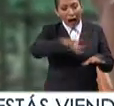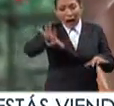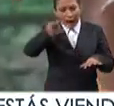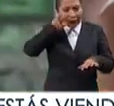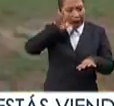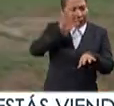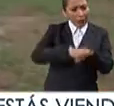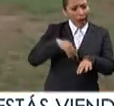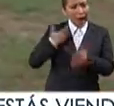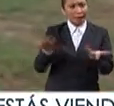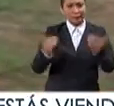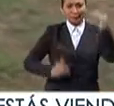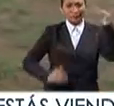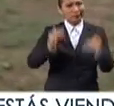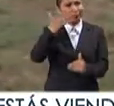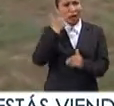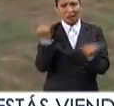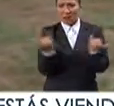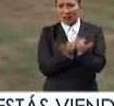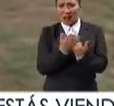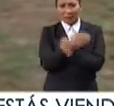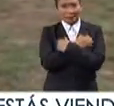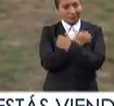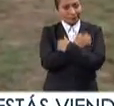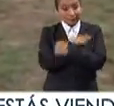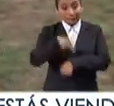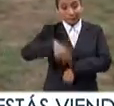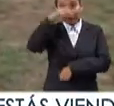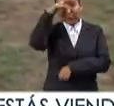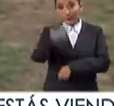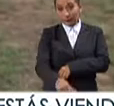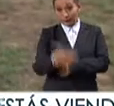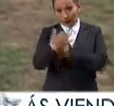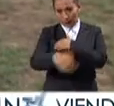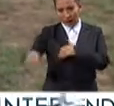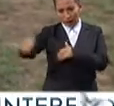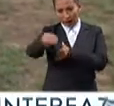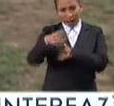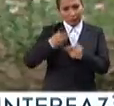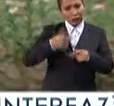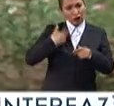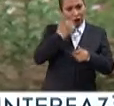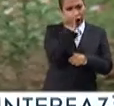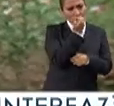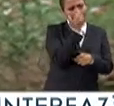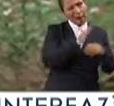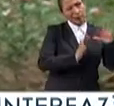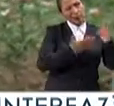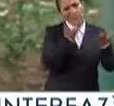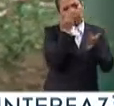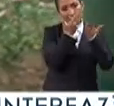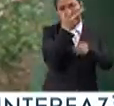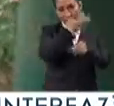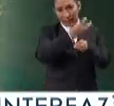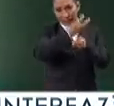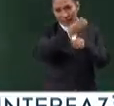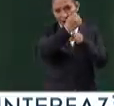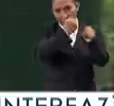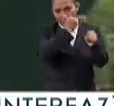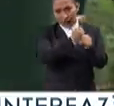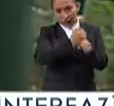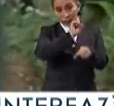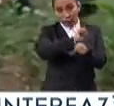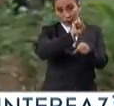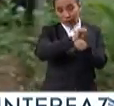la población que más inequidad vive en materia educativa en méxico mientras la población tiene una escolaridad promedio de tercer grado de secundaria